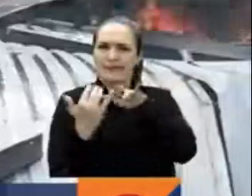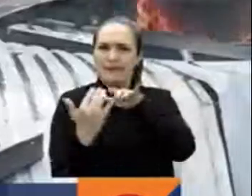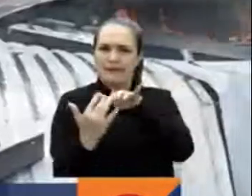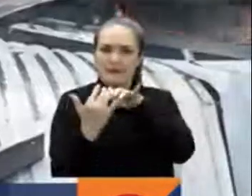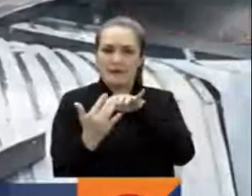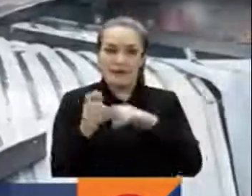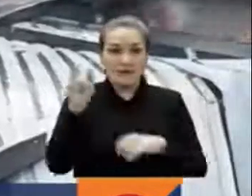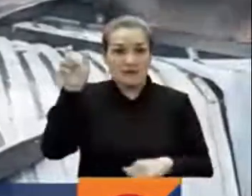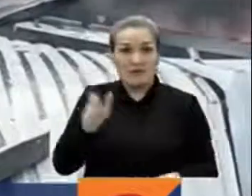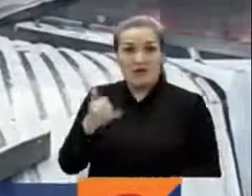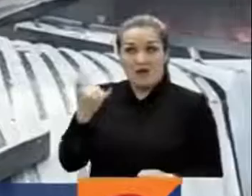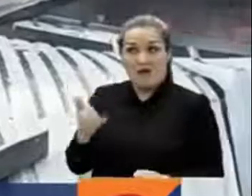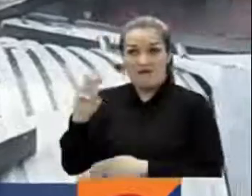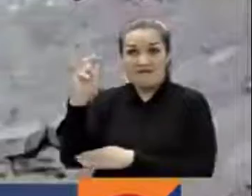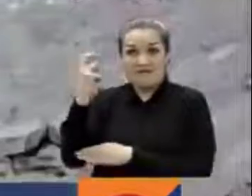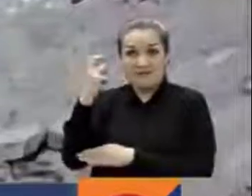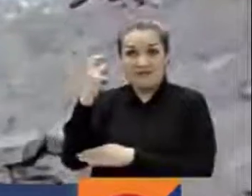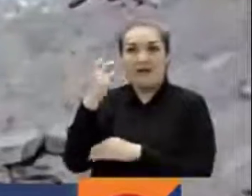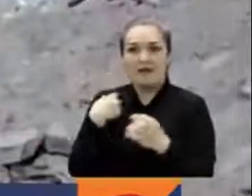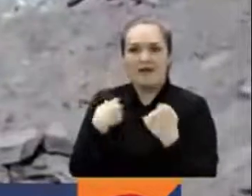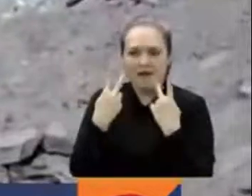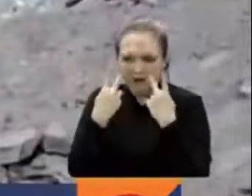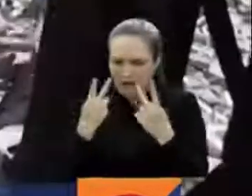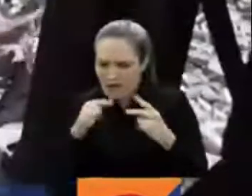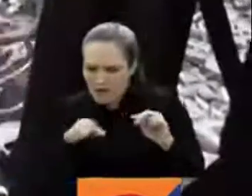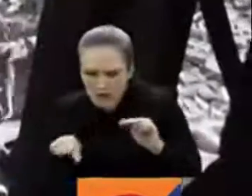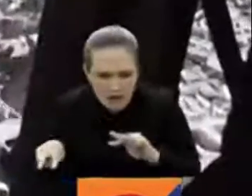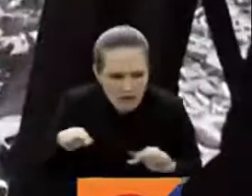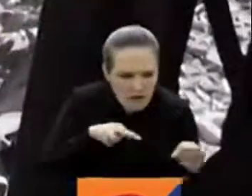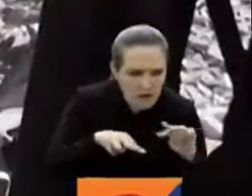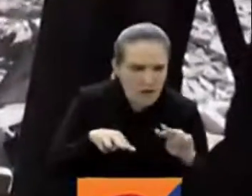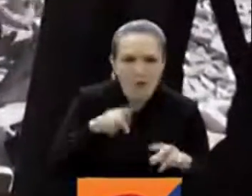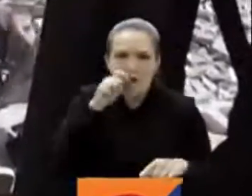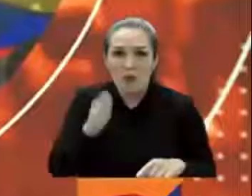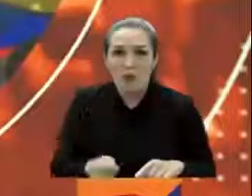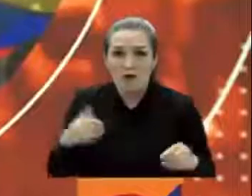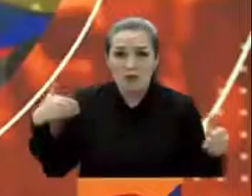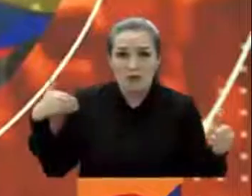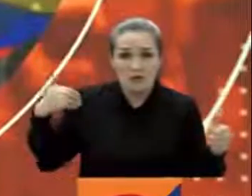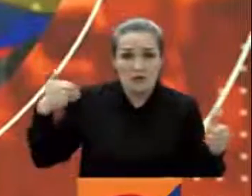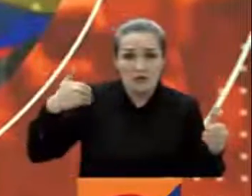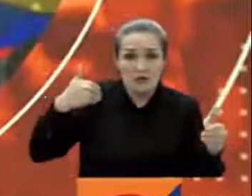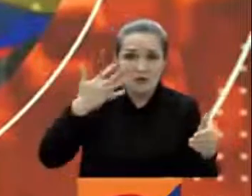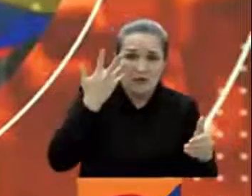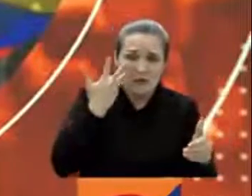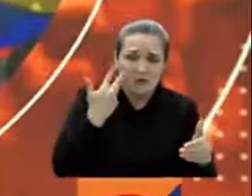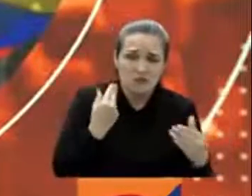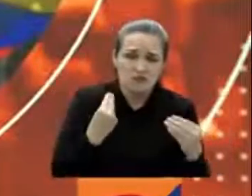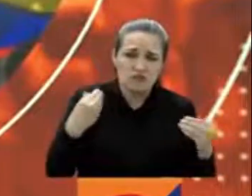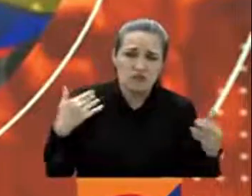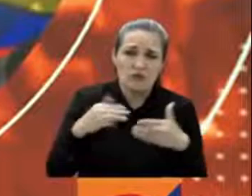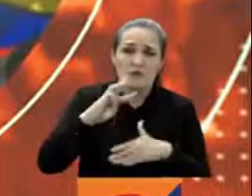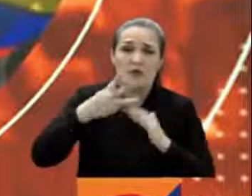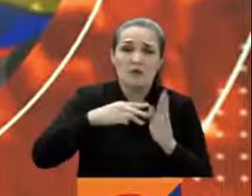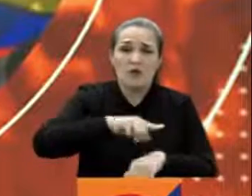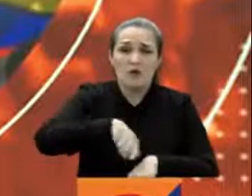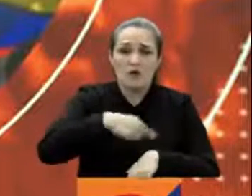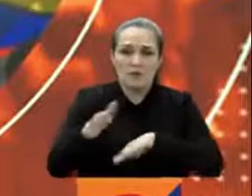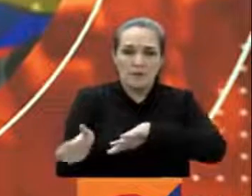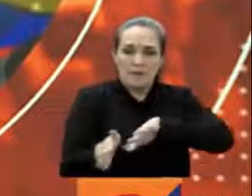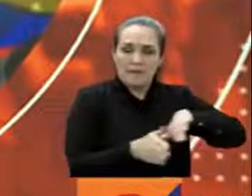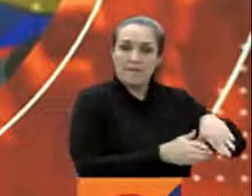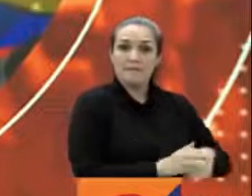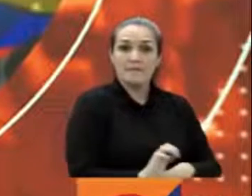ello pasa por Ucrania, la que está muy cerca de completar las 3.000 horas así. Las movilizaciones sociales en Ecuador